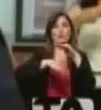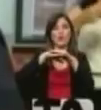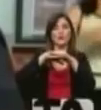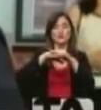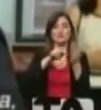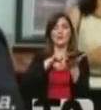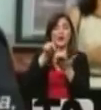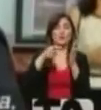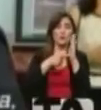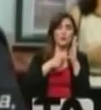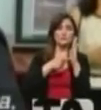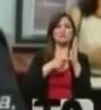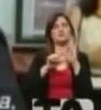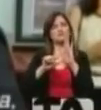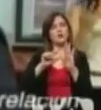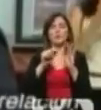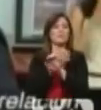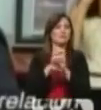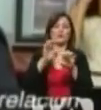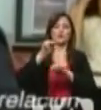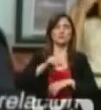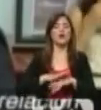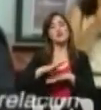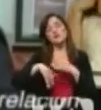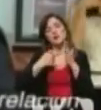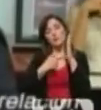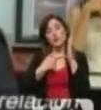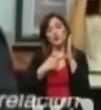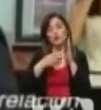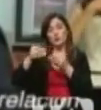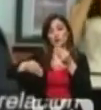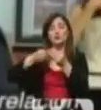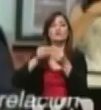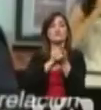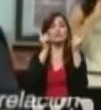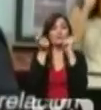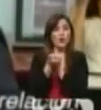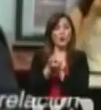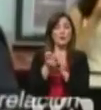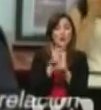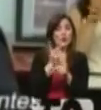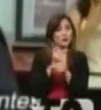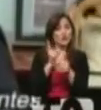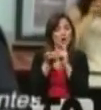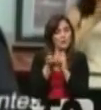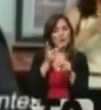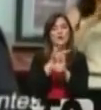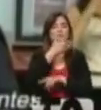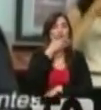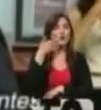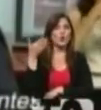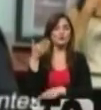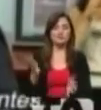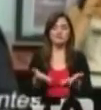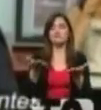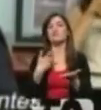ella. En cuanto al impuesto a la renta, para las nuevas inversiones que tengan relación con el cambio de la matriz productiva, mejoraremos los